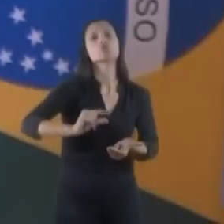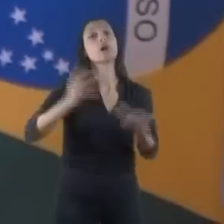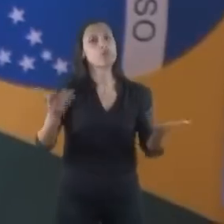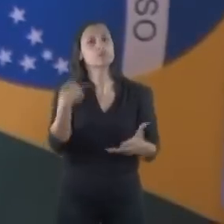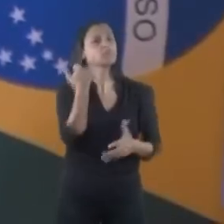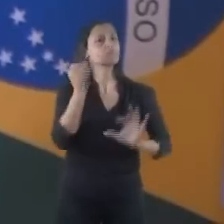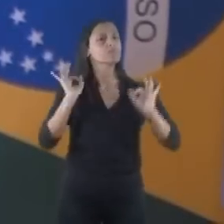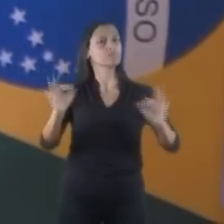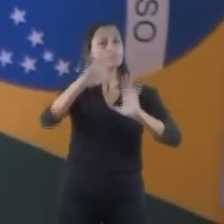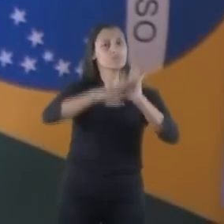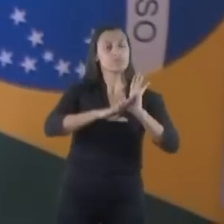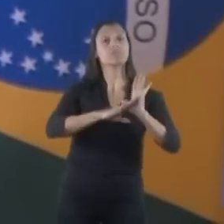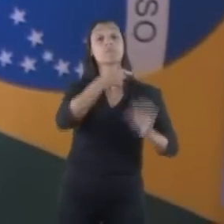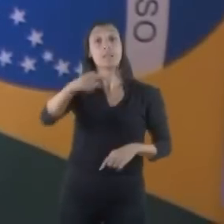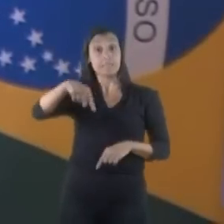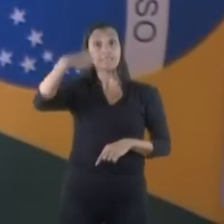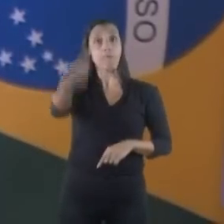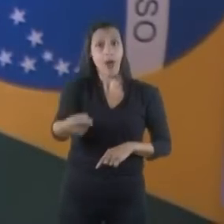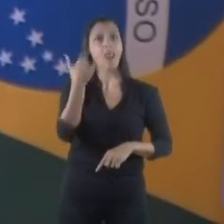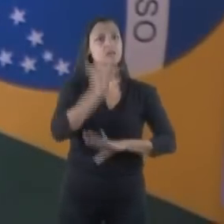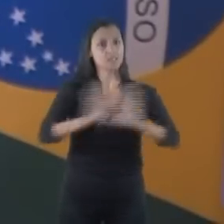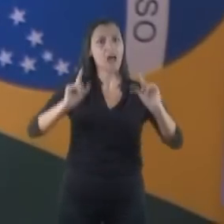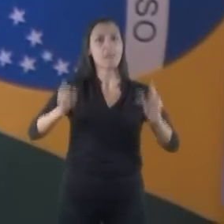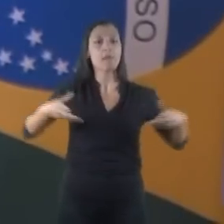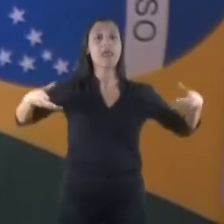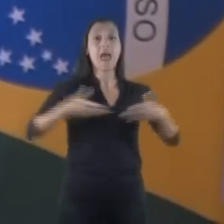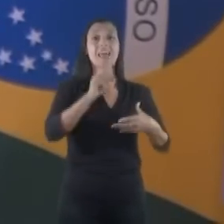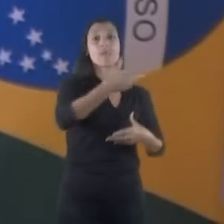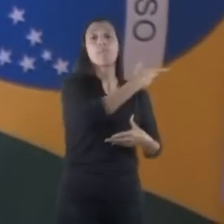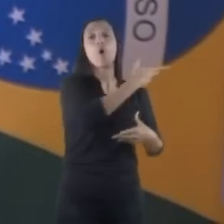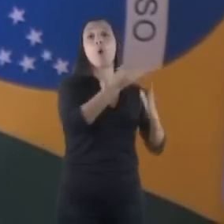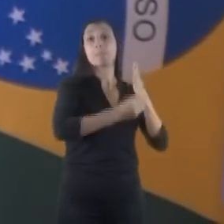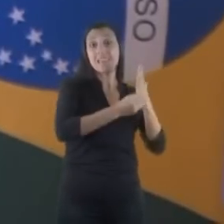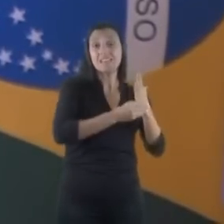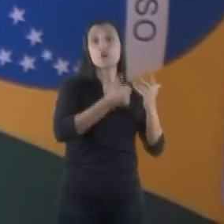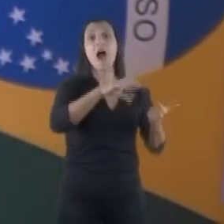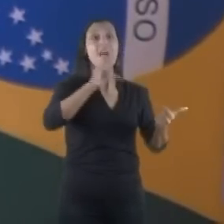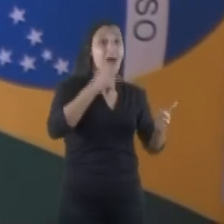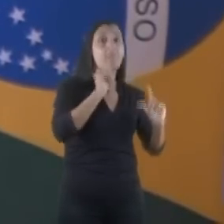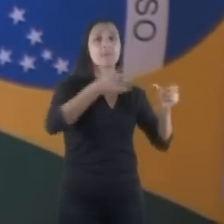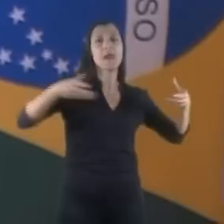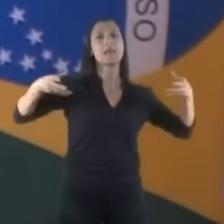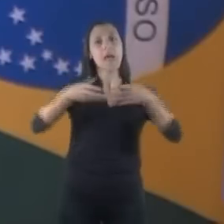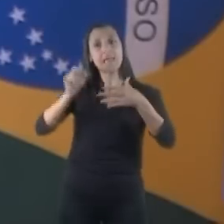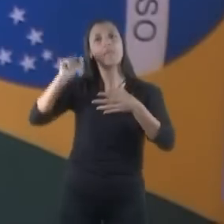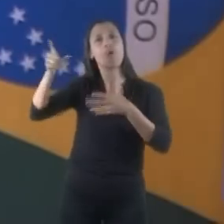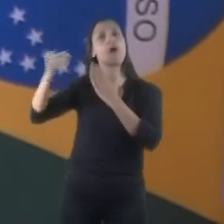Hemos quedado que la semana entrante el equipo del ministro Haddad con el equipo del ministro